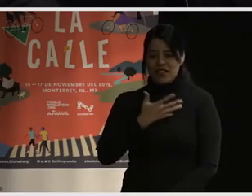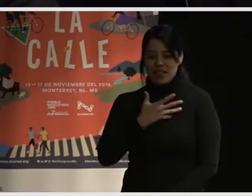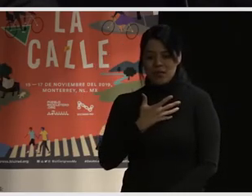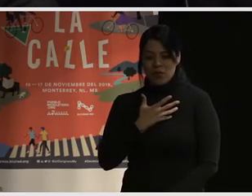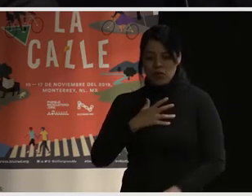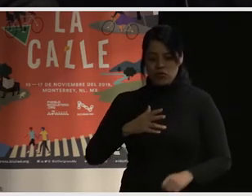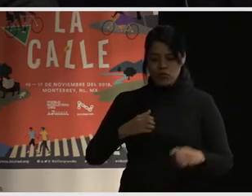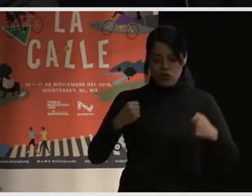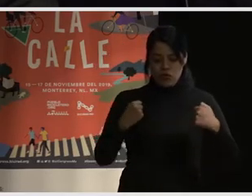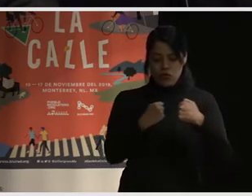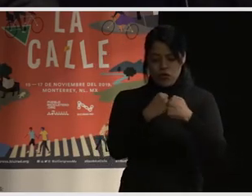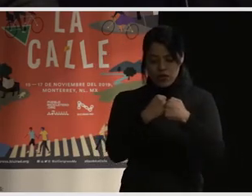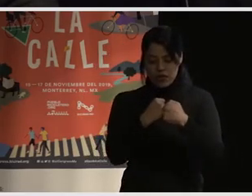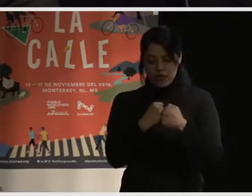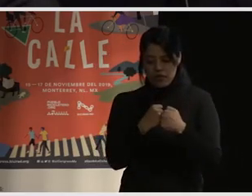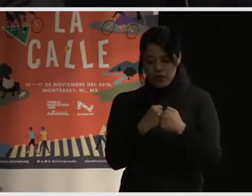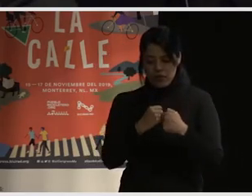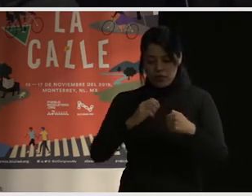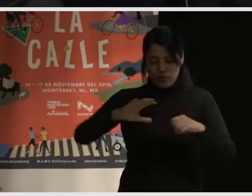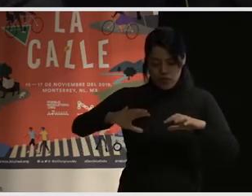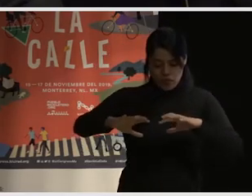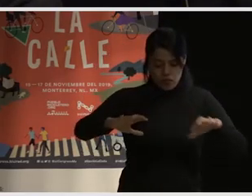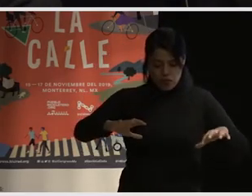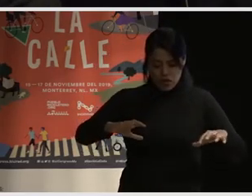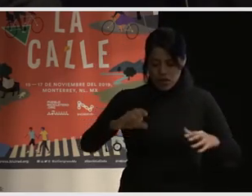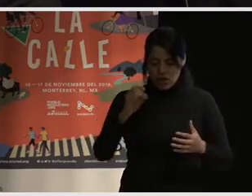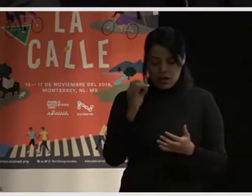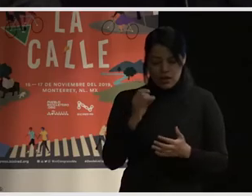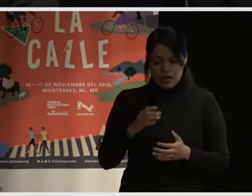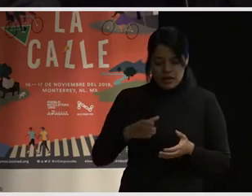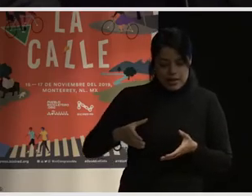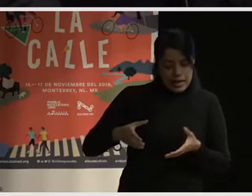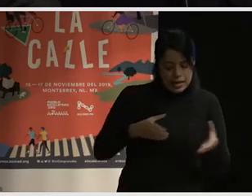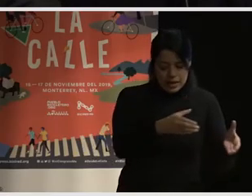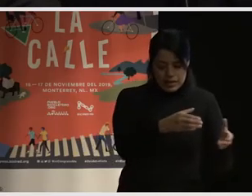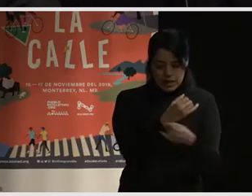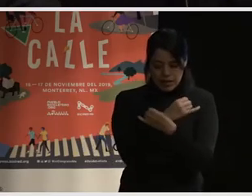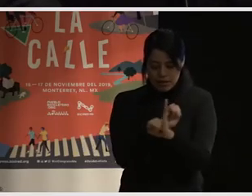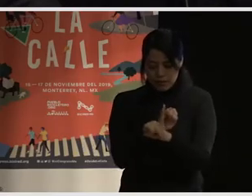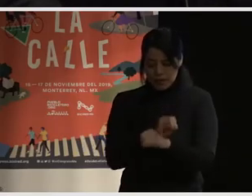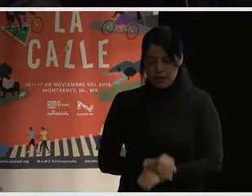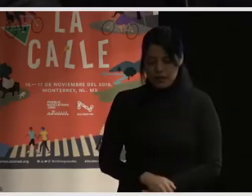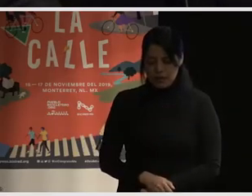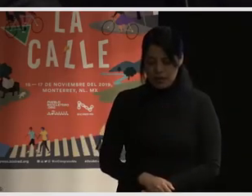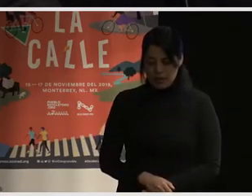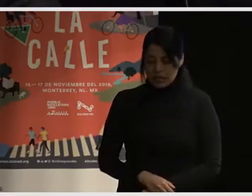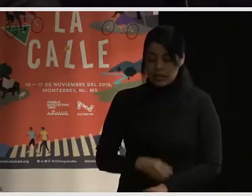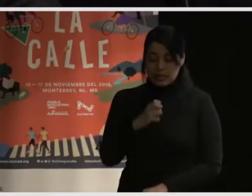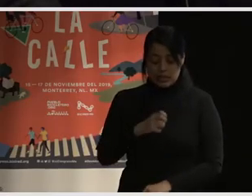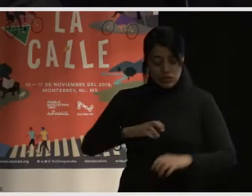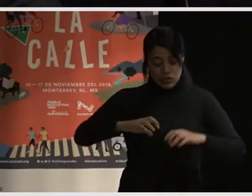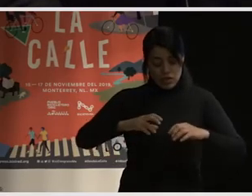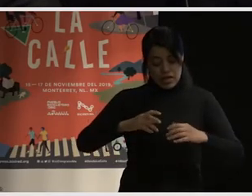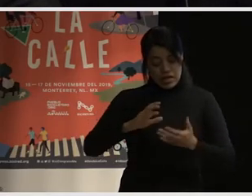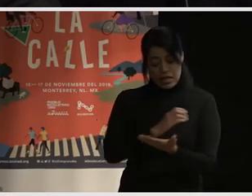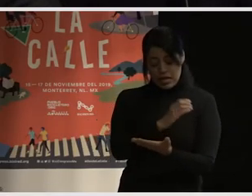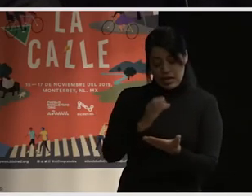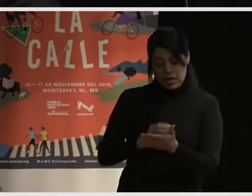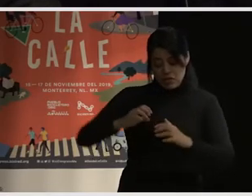frontera que era en su momento natural ahora solo es simbólica que es la calzada independencia y es algo que ha partido la ciudad por